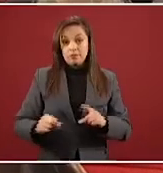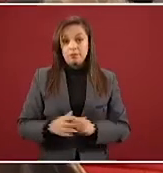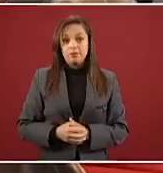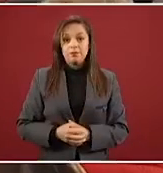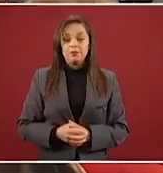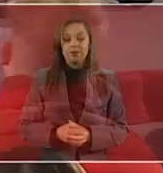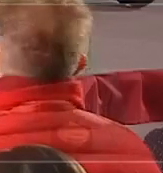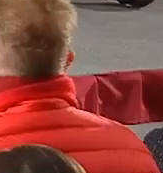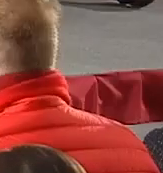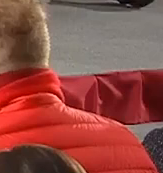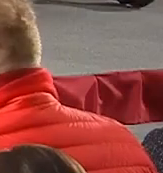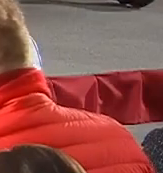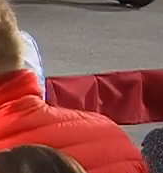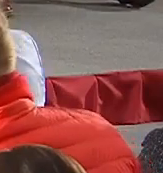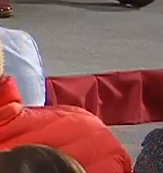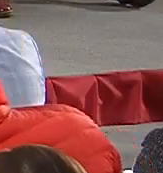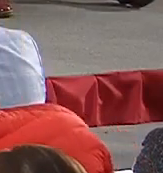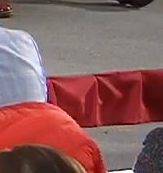era demócrata.